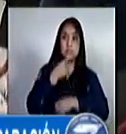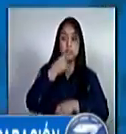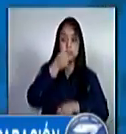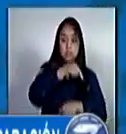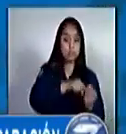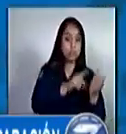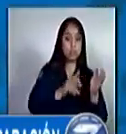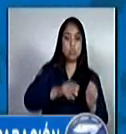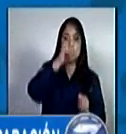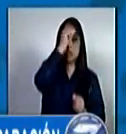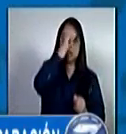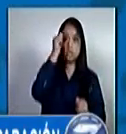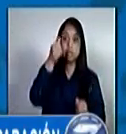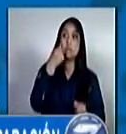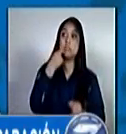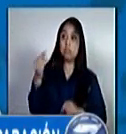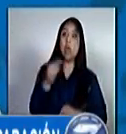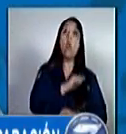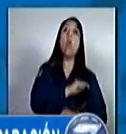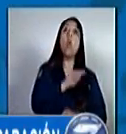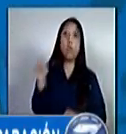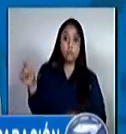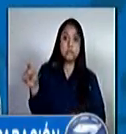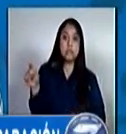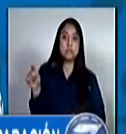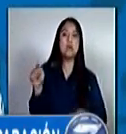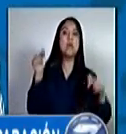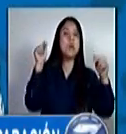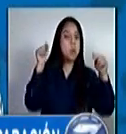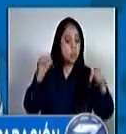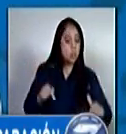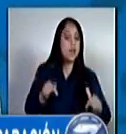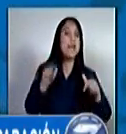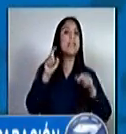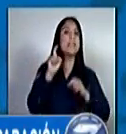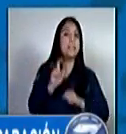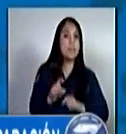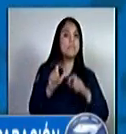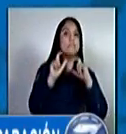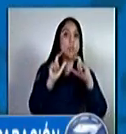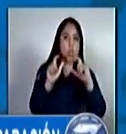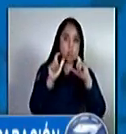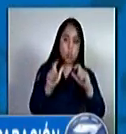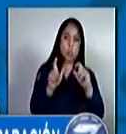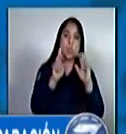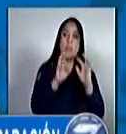Yamatei, nos ordena de que ante todo tenemos que resguardar la vida